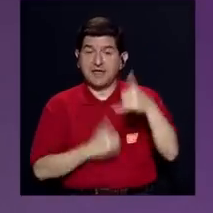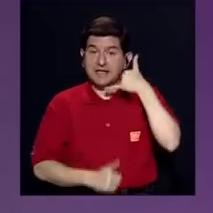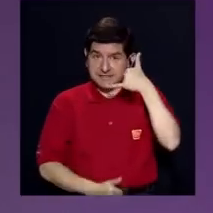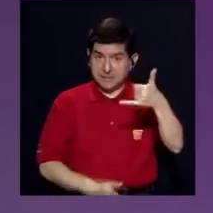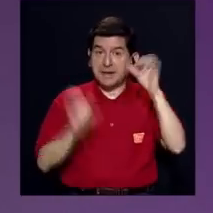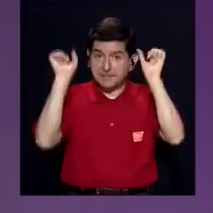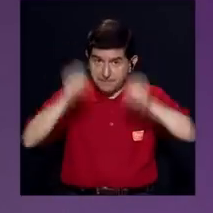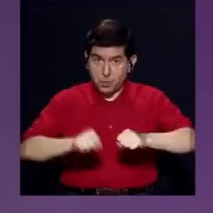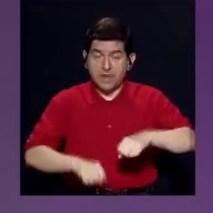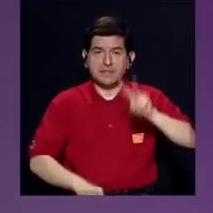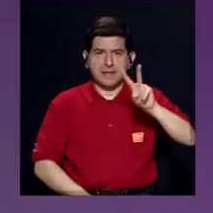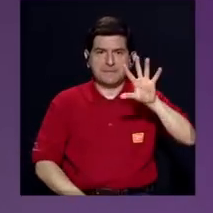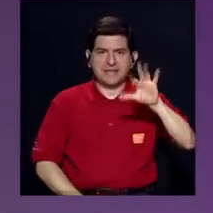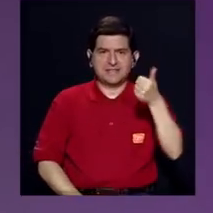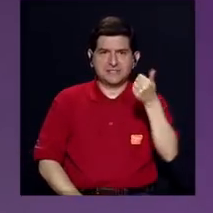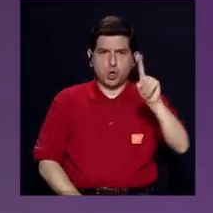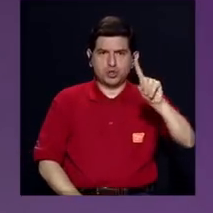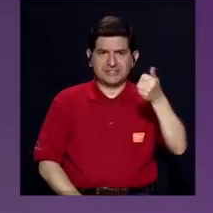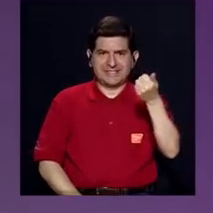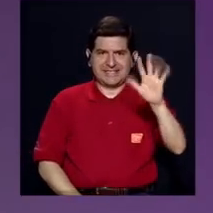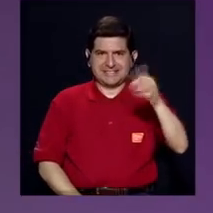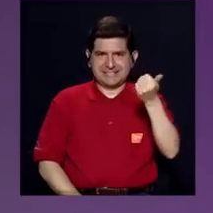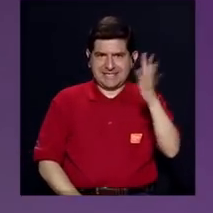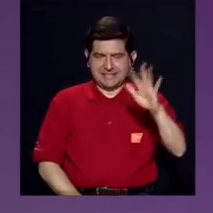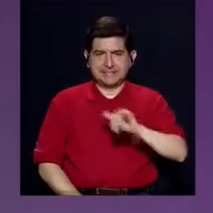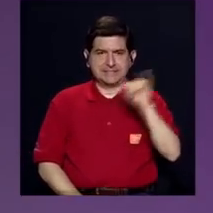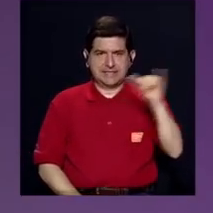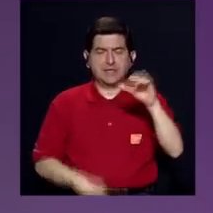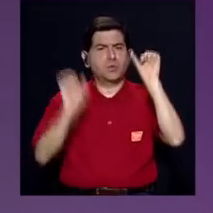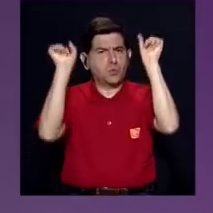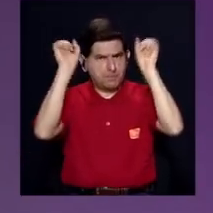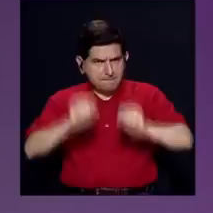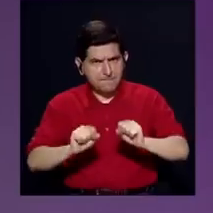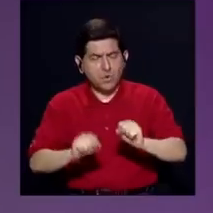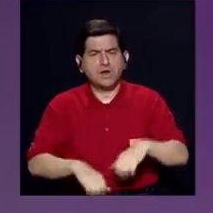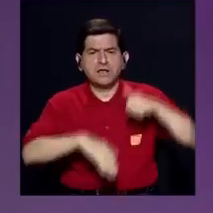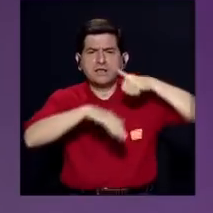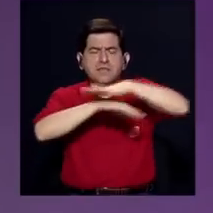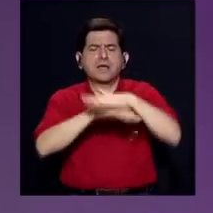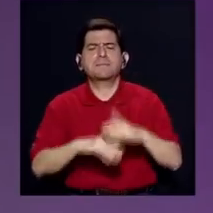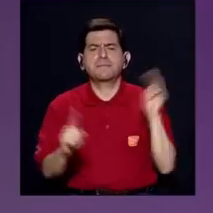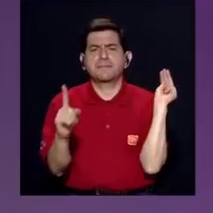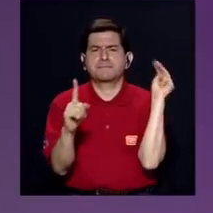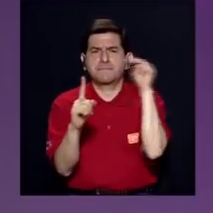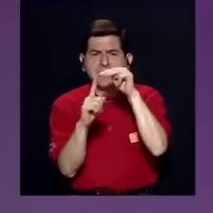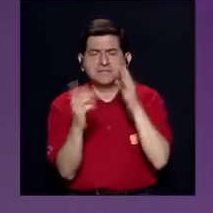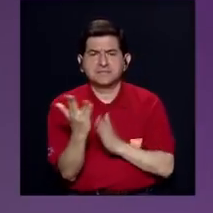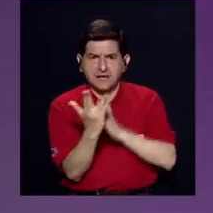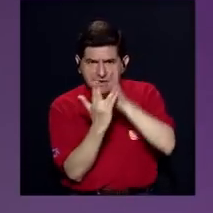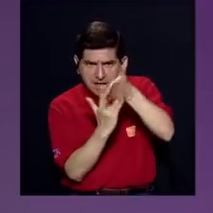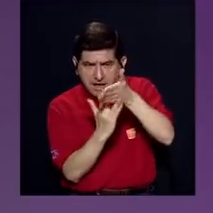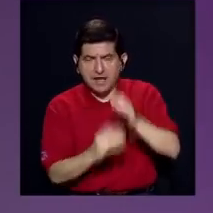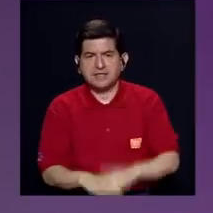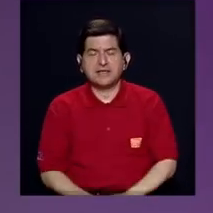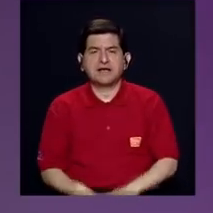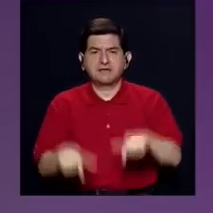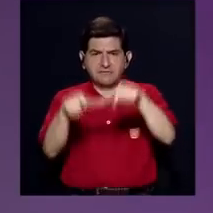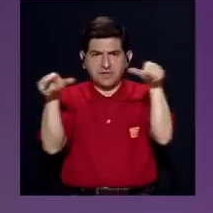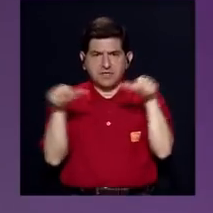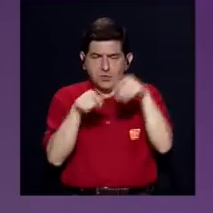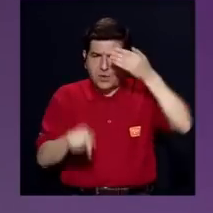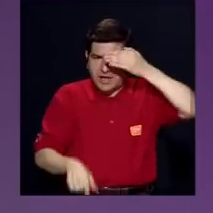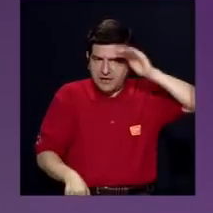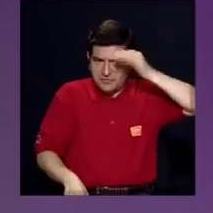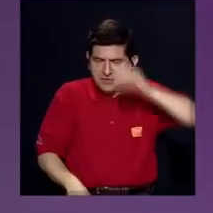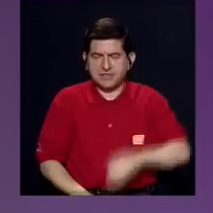llamar al 25 11 15 15 y también nos puede enviar sus mensajes mediante nuestra página de